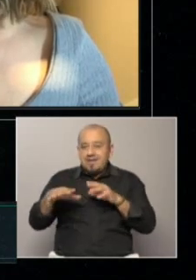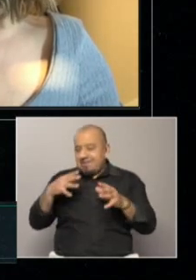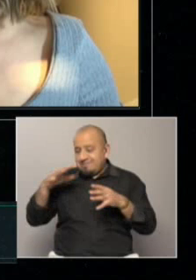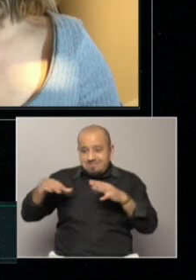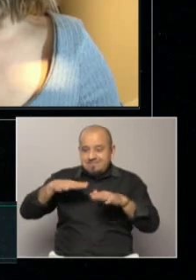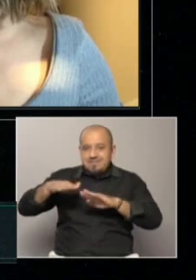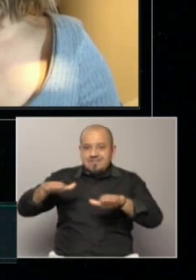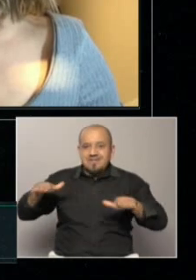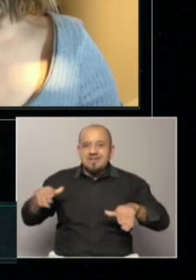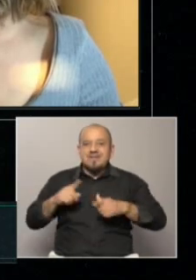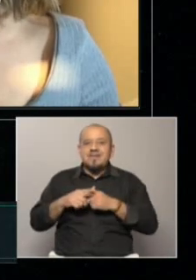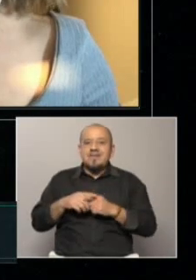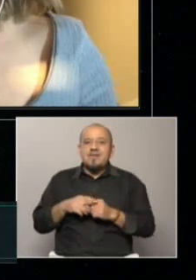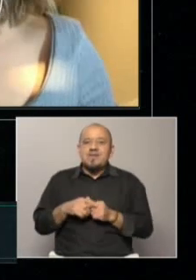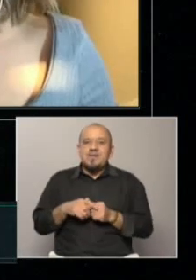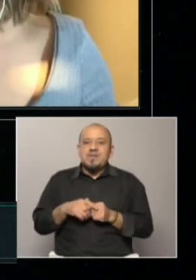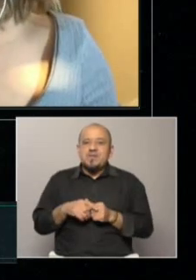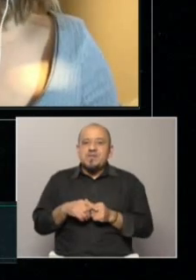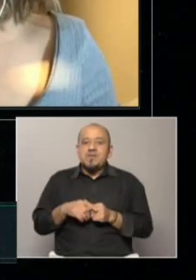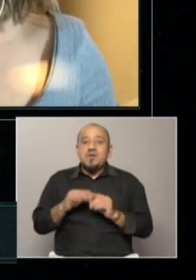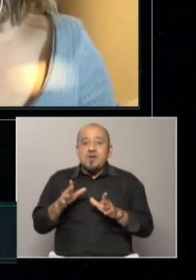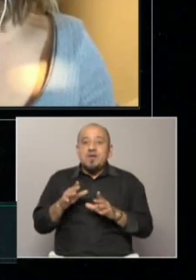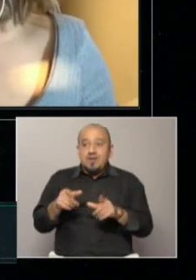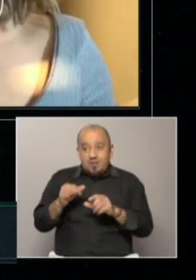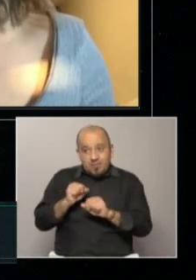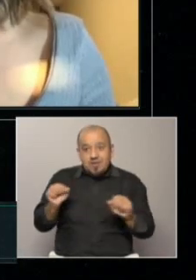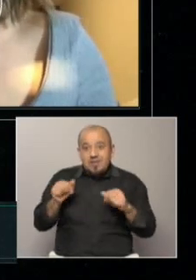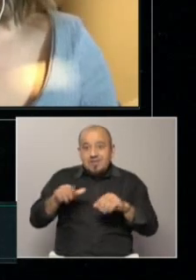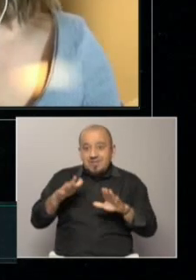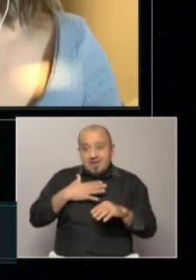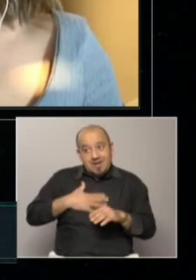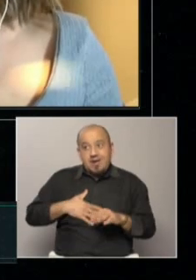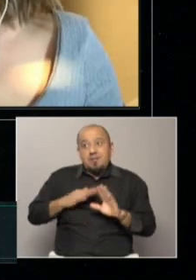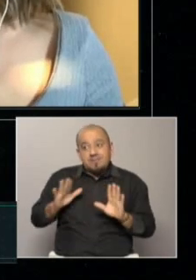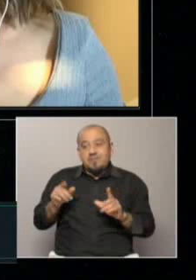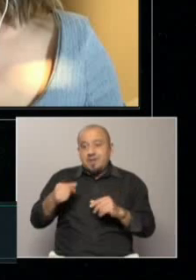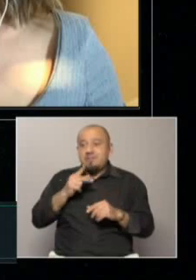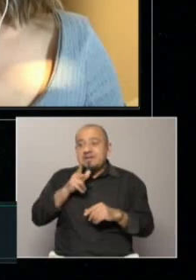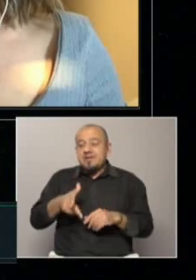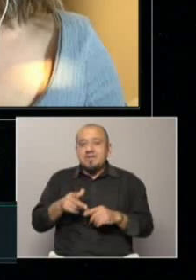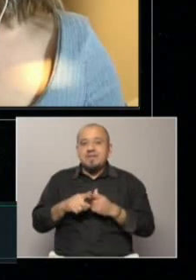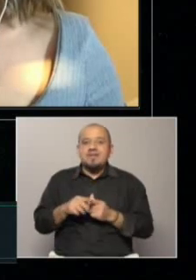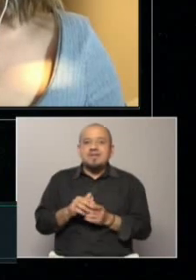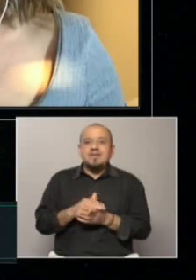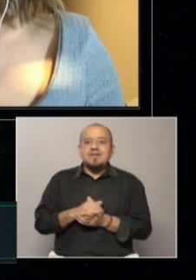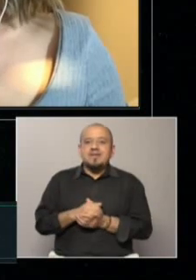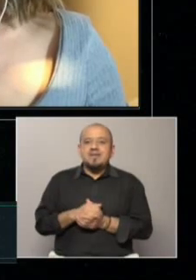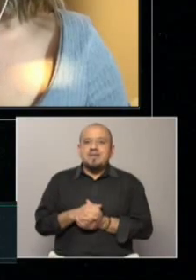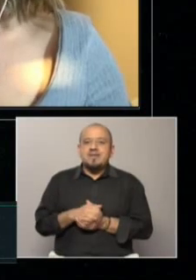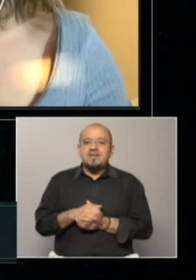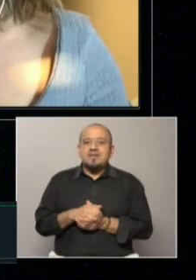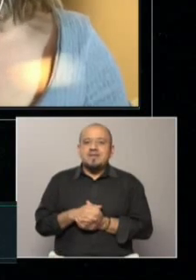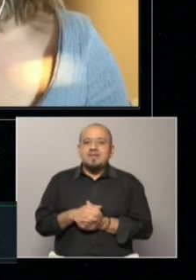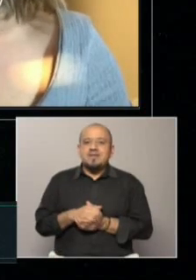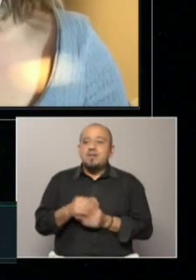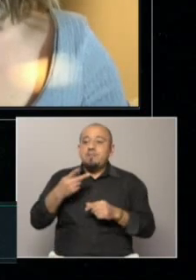hoy. Así que... Es un milagro que yo haya podido hacer esta nota con tranquilidad. Creo que sepa. ¿Qué edades tienen?